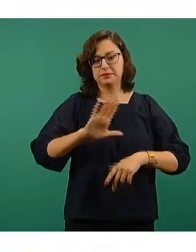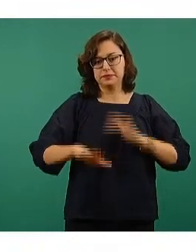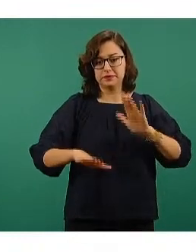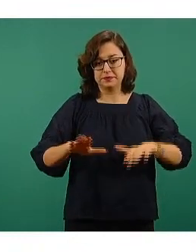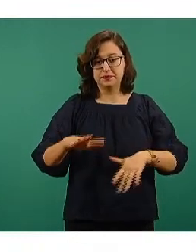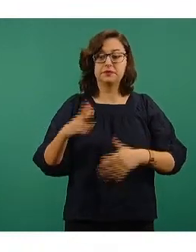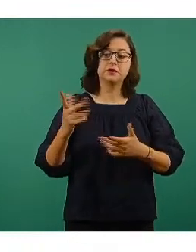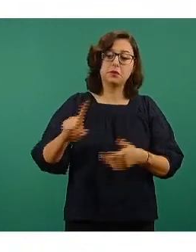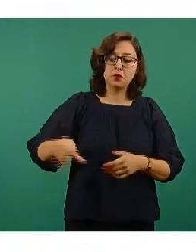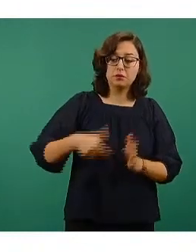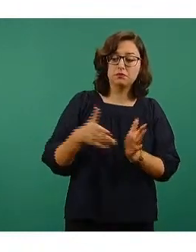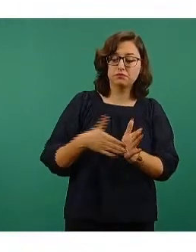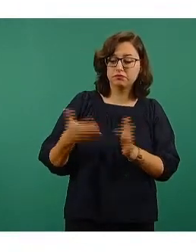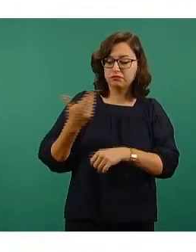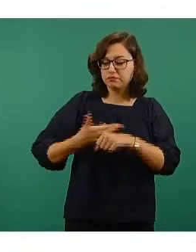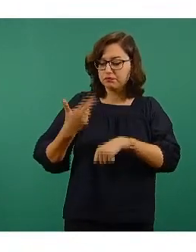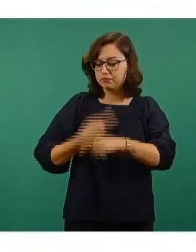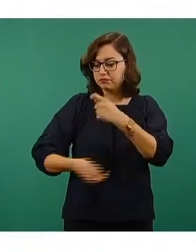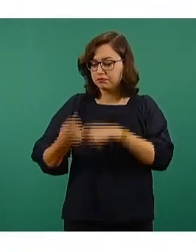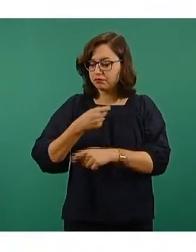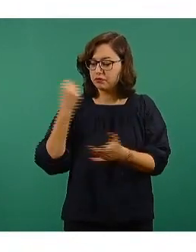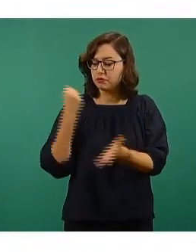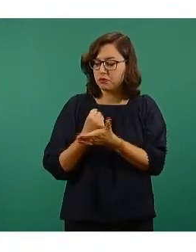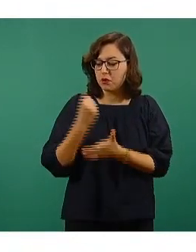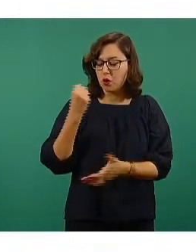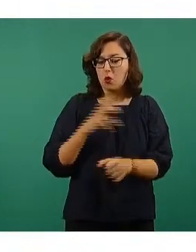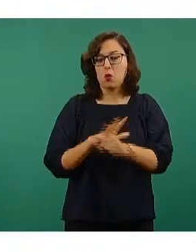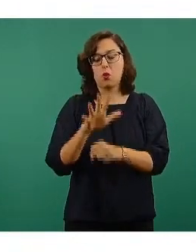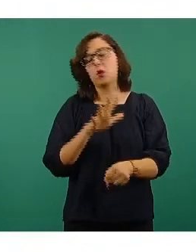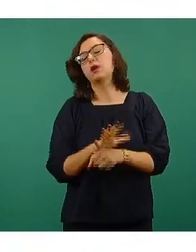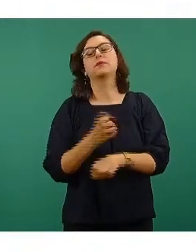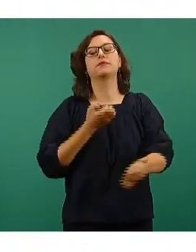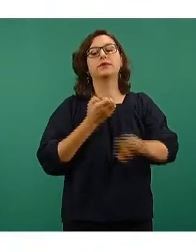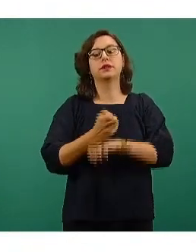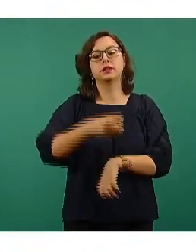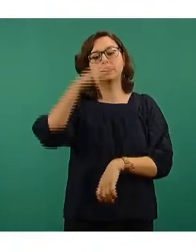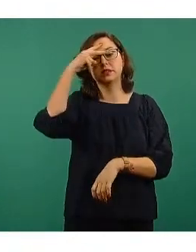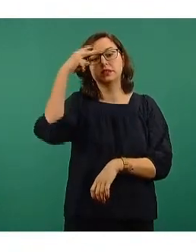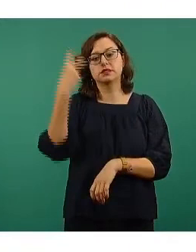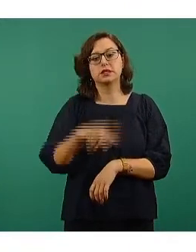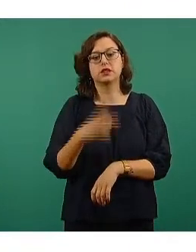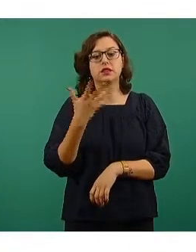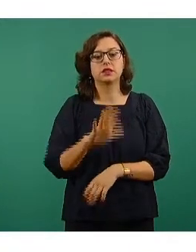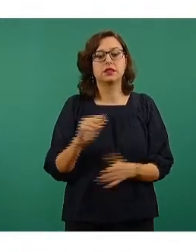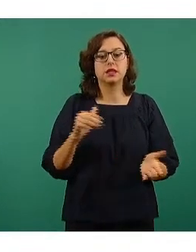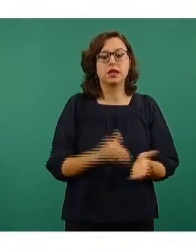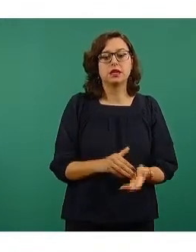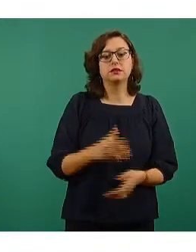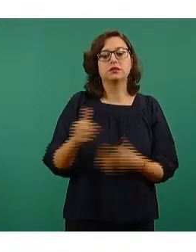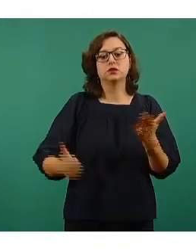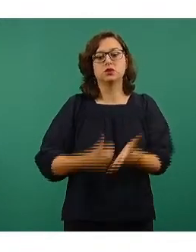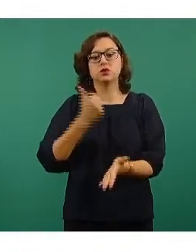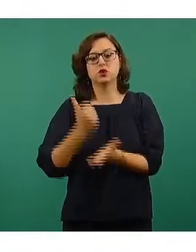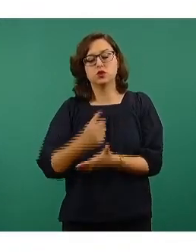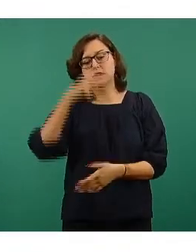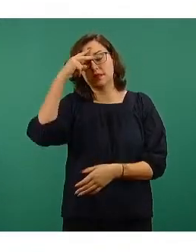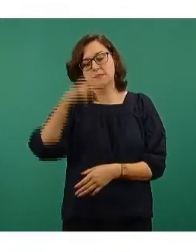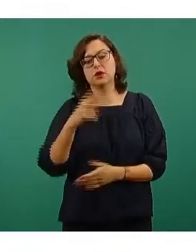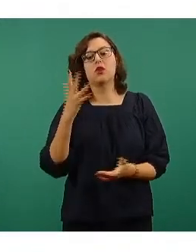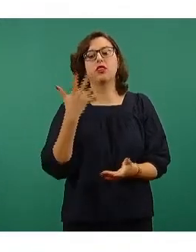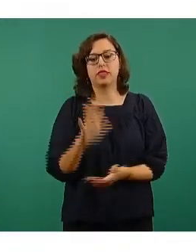se han otorgado este apoyo son el Estado de México con 10,956, la Ciudad de México con